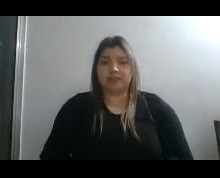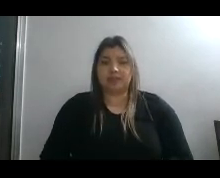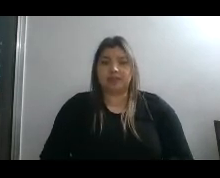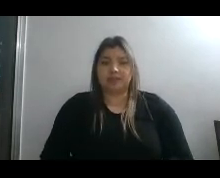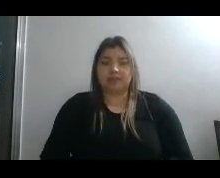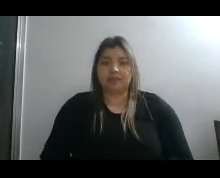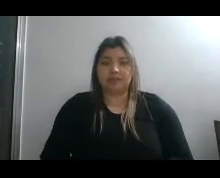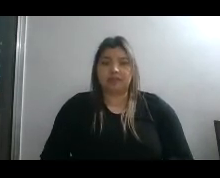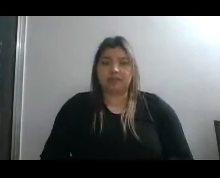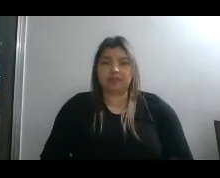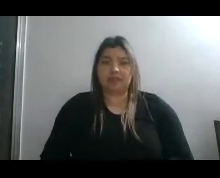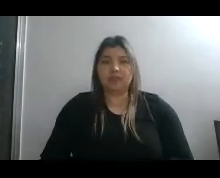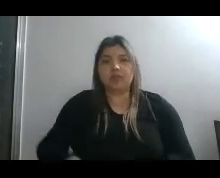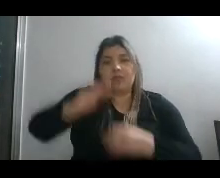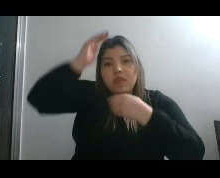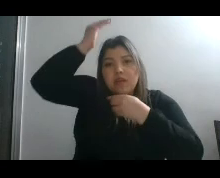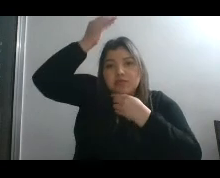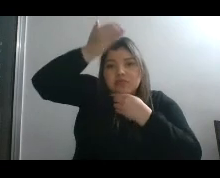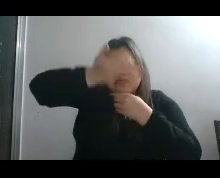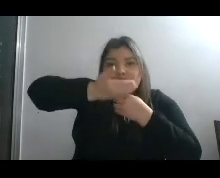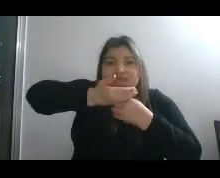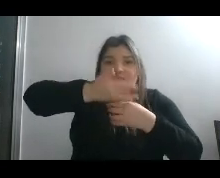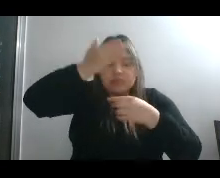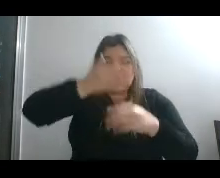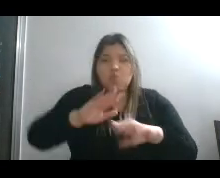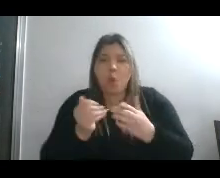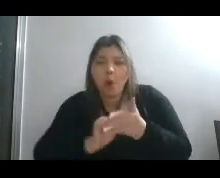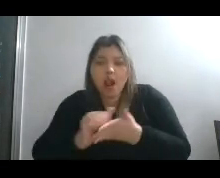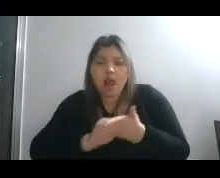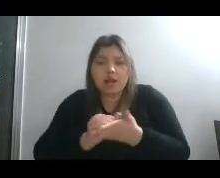Las caretas se pueden limpiar con agua y jabón también.